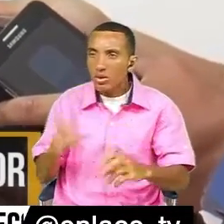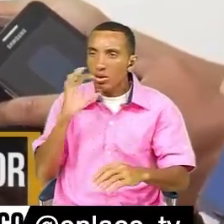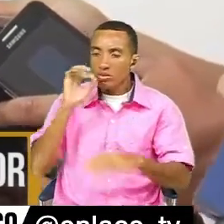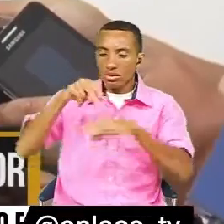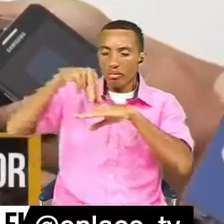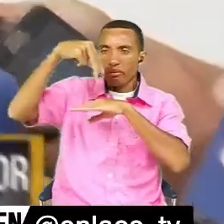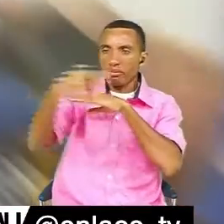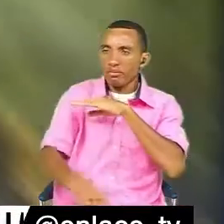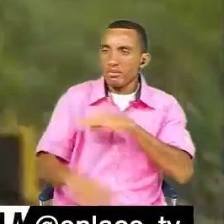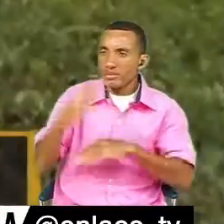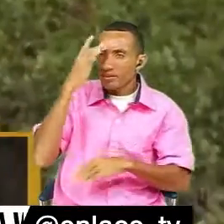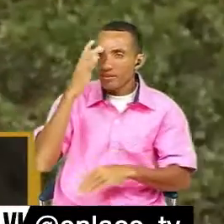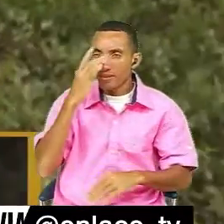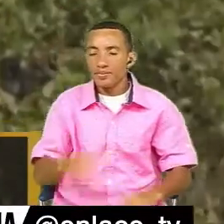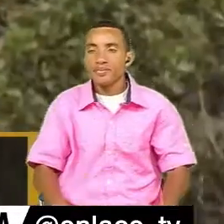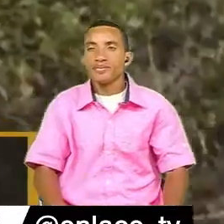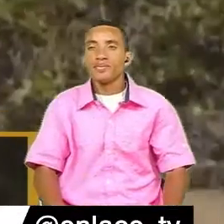a tirarse desde ese lugar.